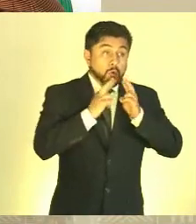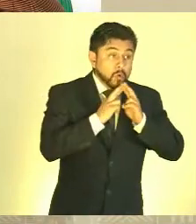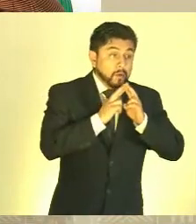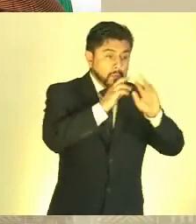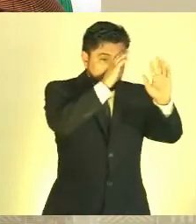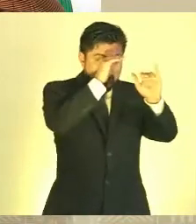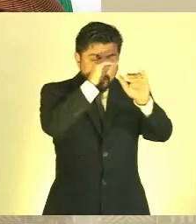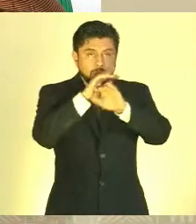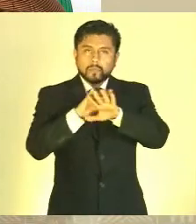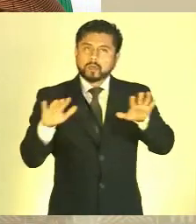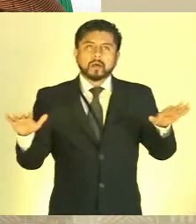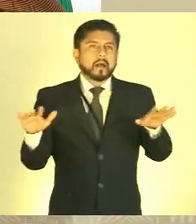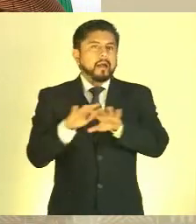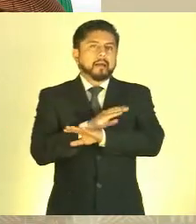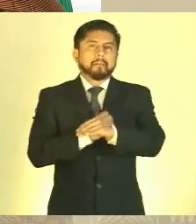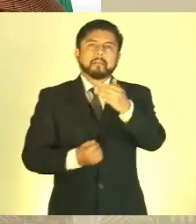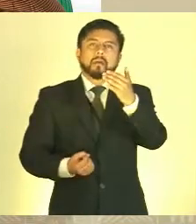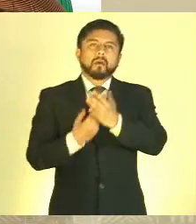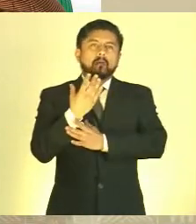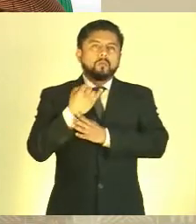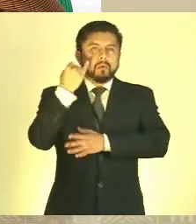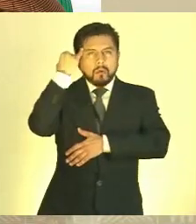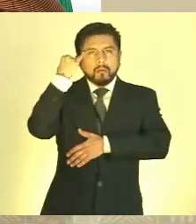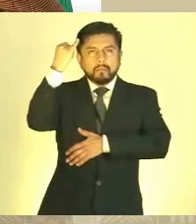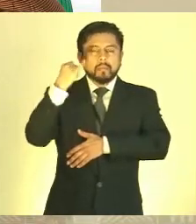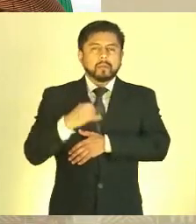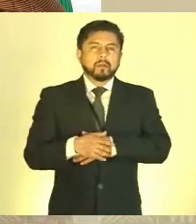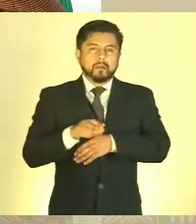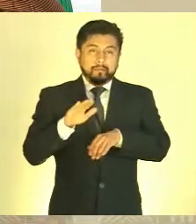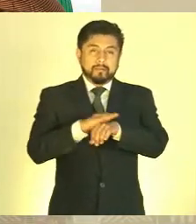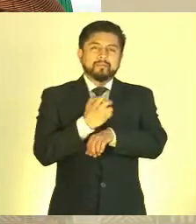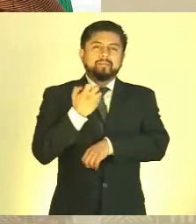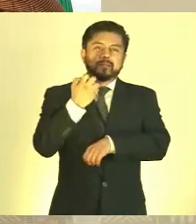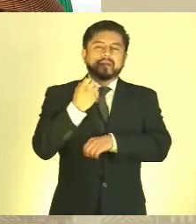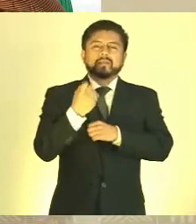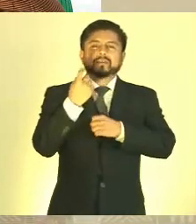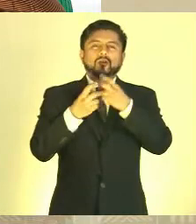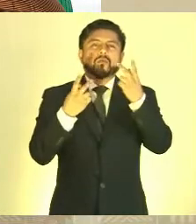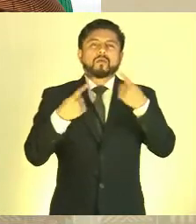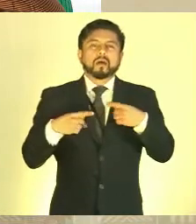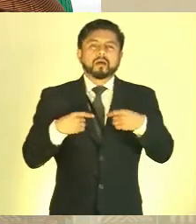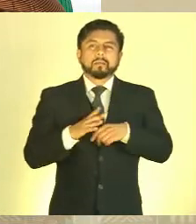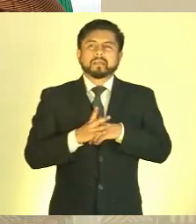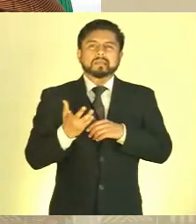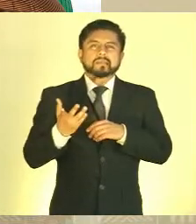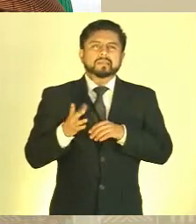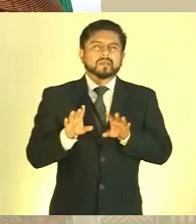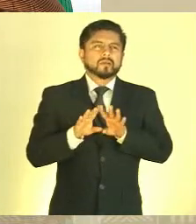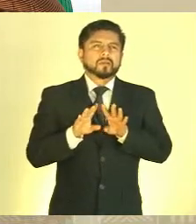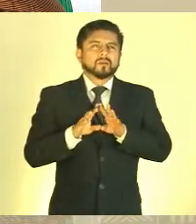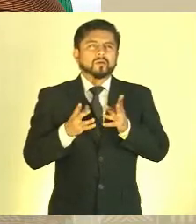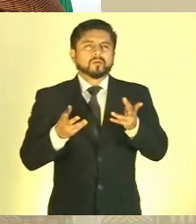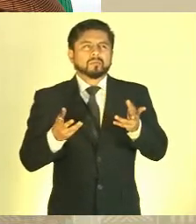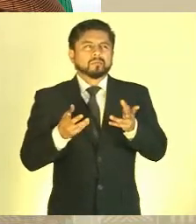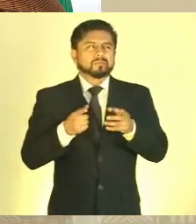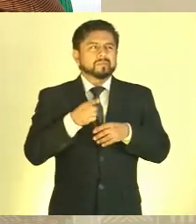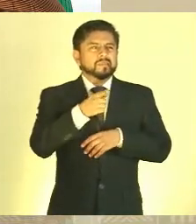muchísimas veces y por eso los fundamentalistas que tratan de falsear los datos